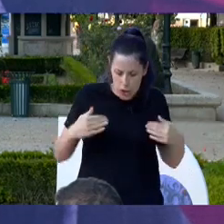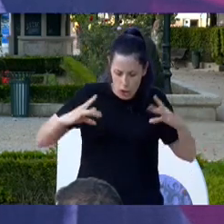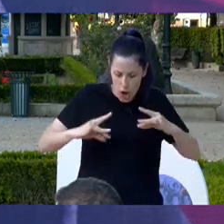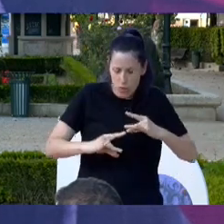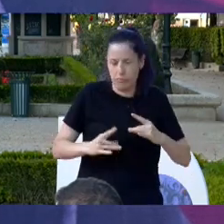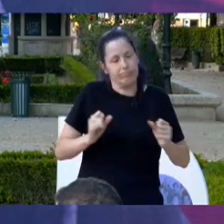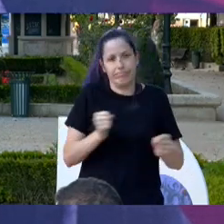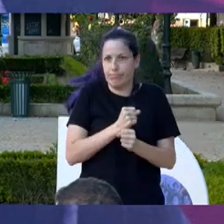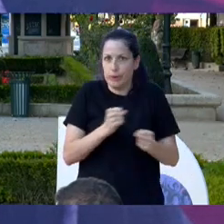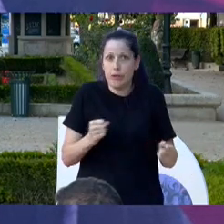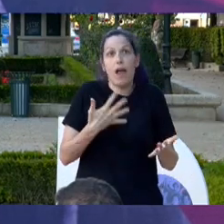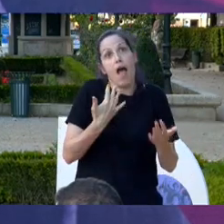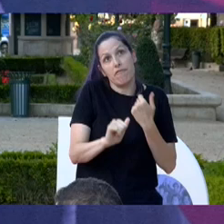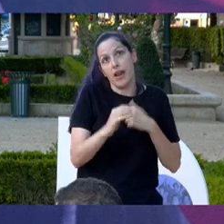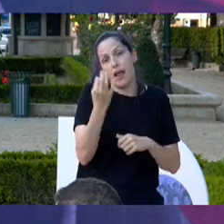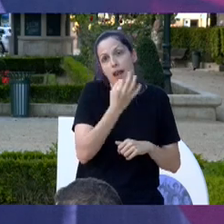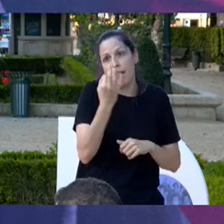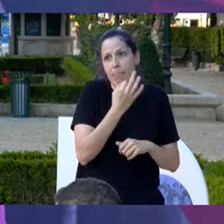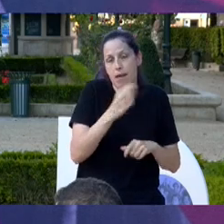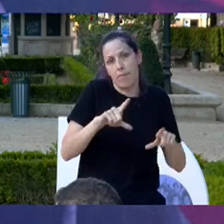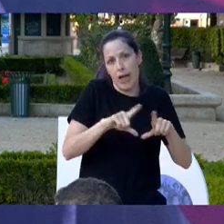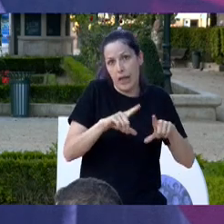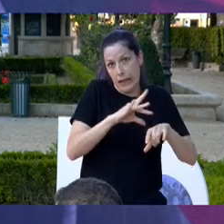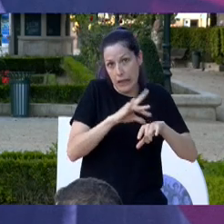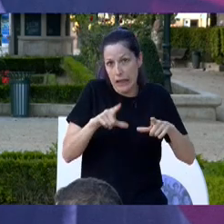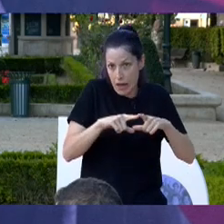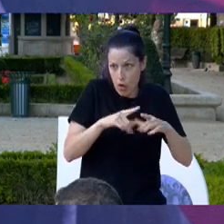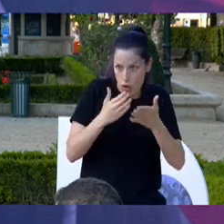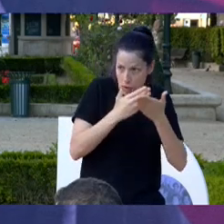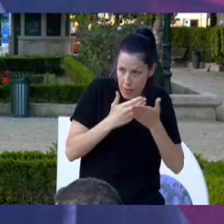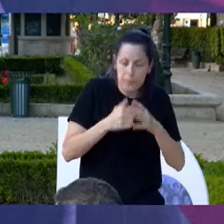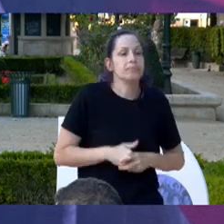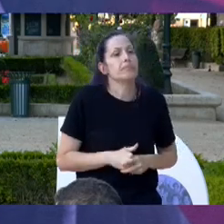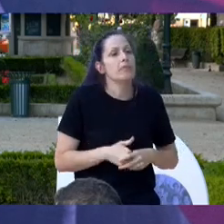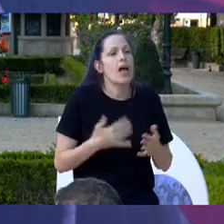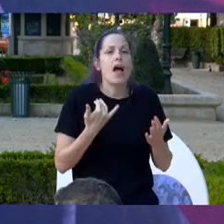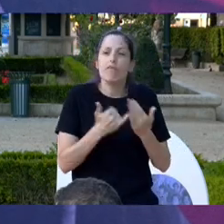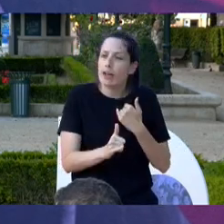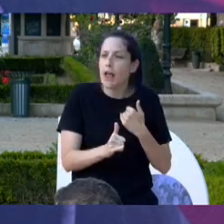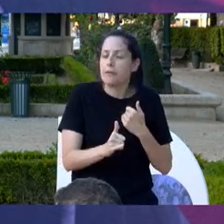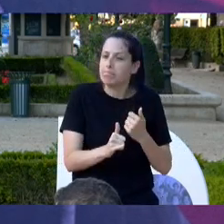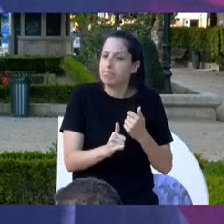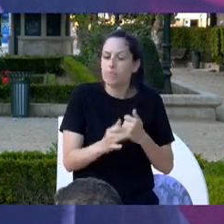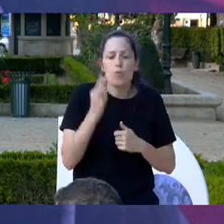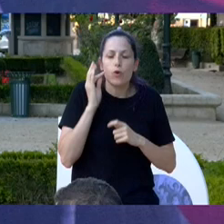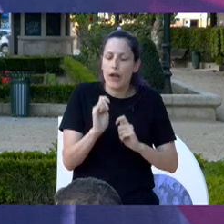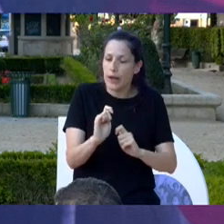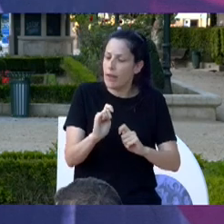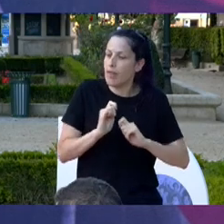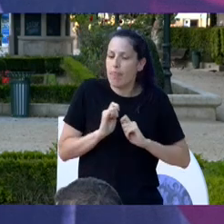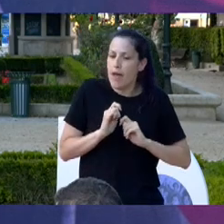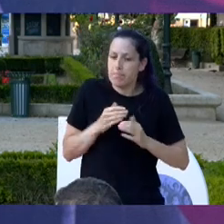é dicir, que as mulleres fomos avanzando, pero aínda con atrancos e aínda non comparadas, por eso ten tanta importancia que